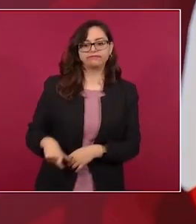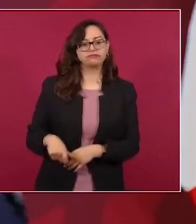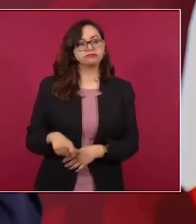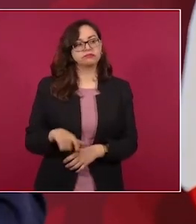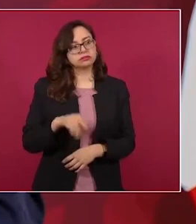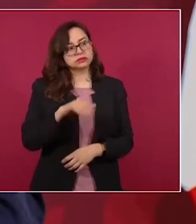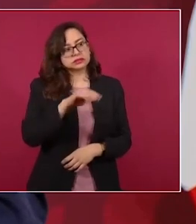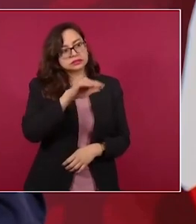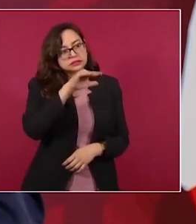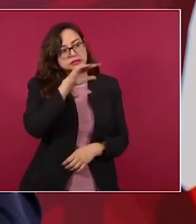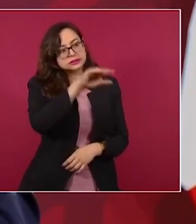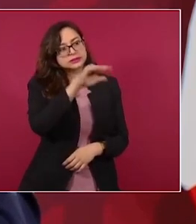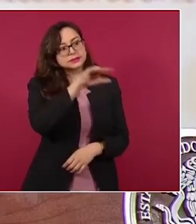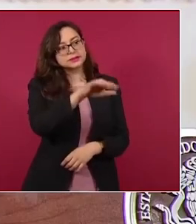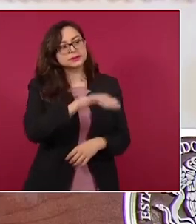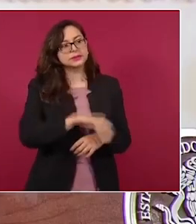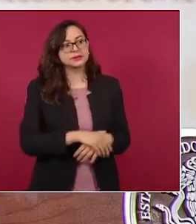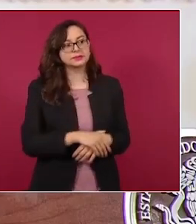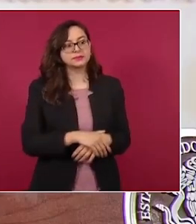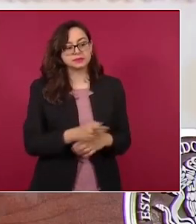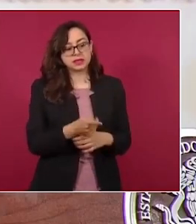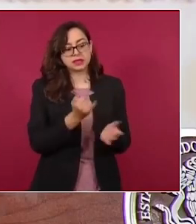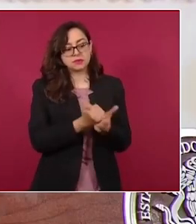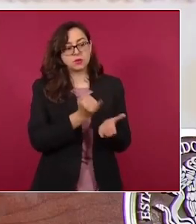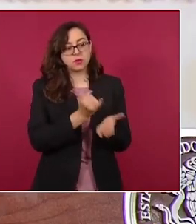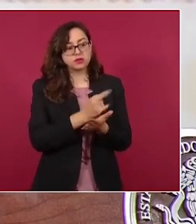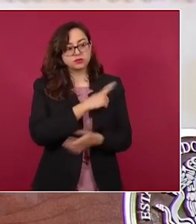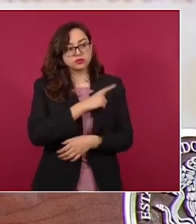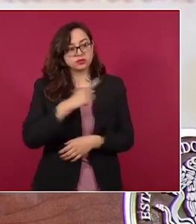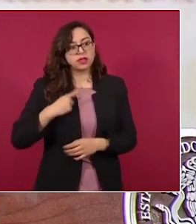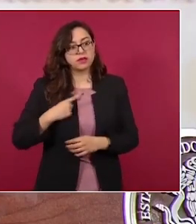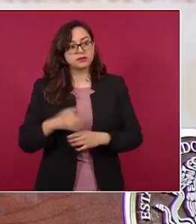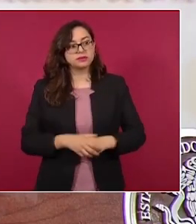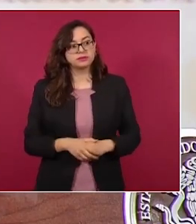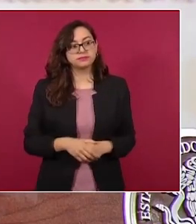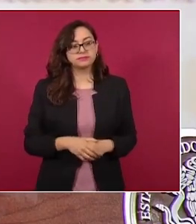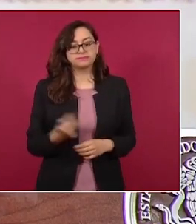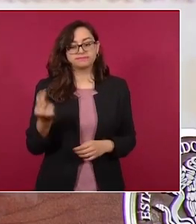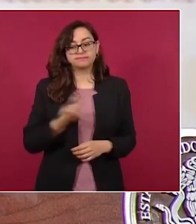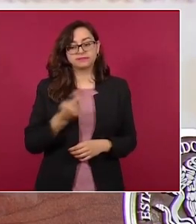platicar con el SAT porque tienes adeudo,